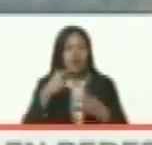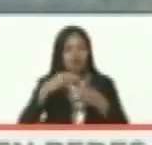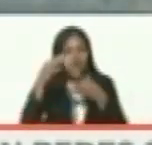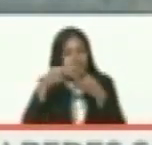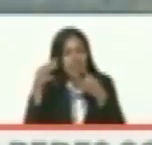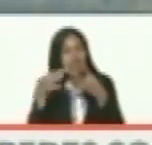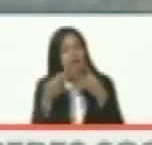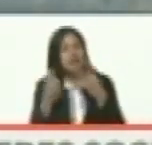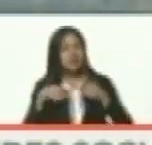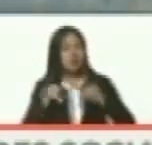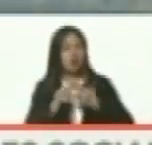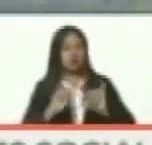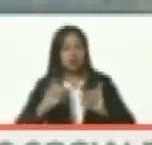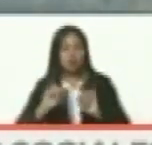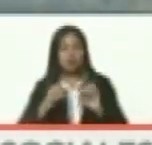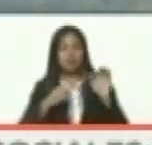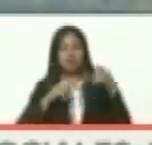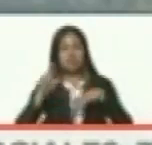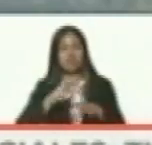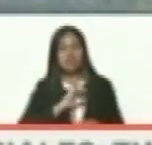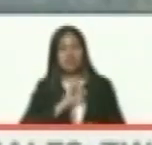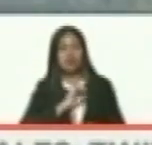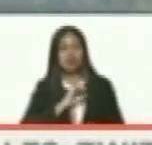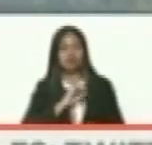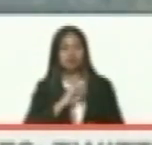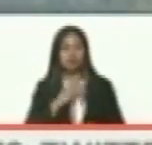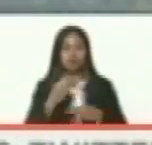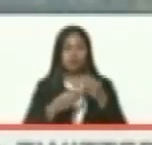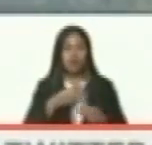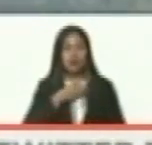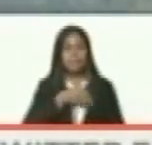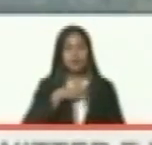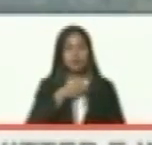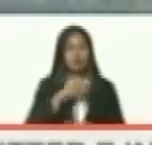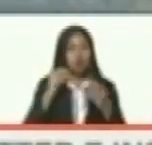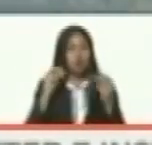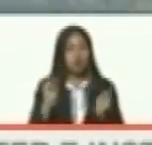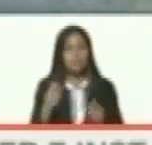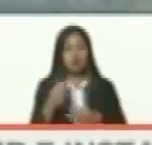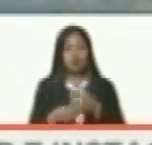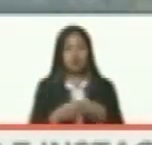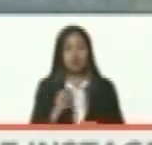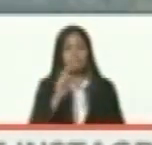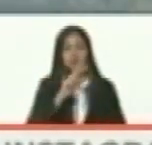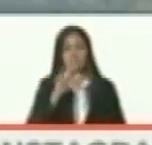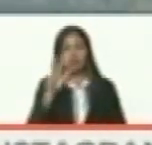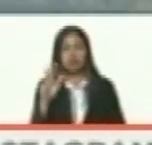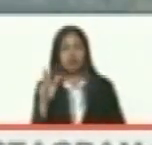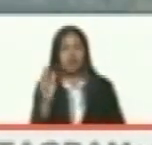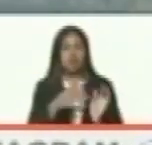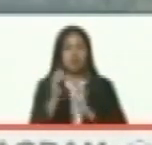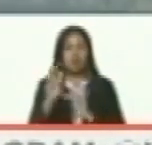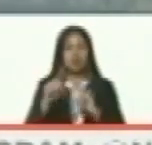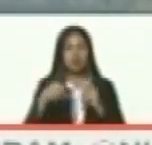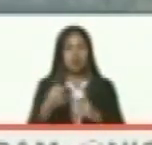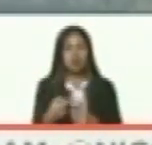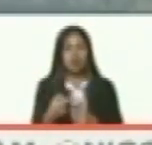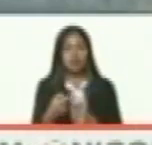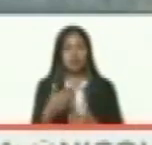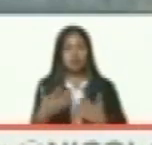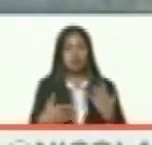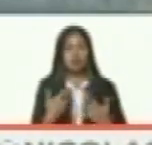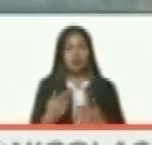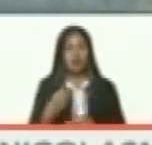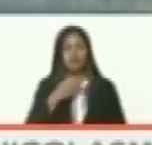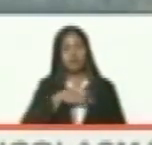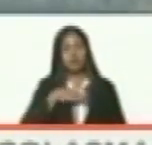Y es así como usted el 16 de enero crea la misión y inmediatamente el 23 de abril, en el siguiente acto de la misión, usted